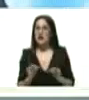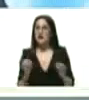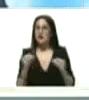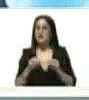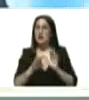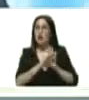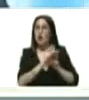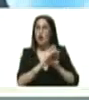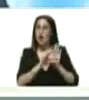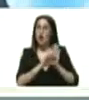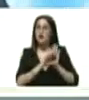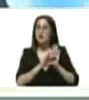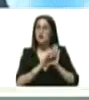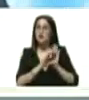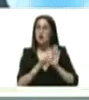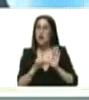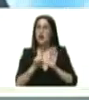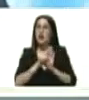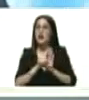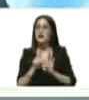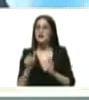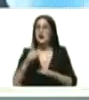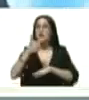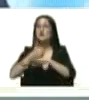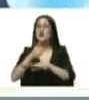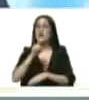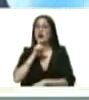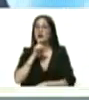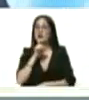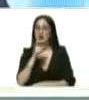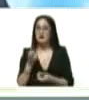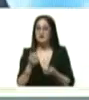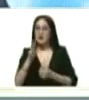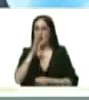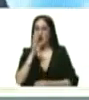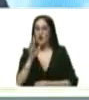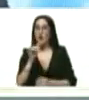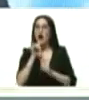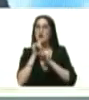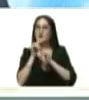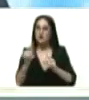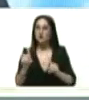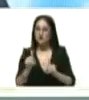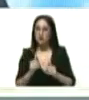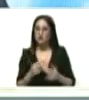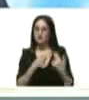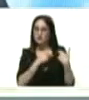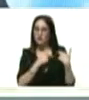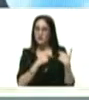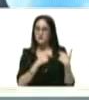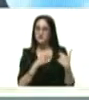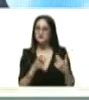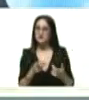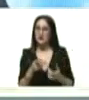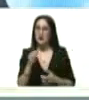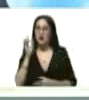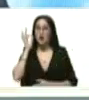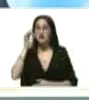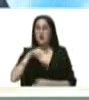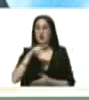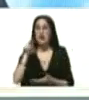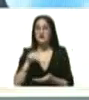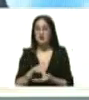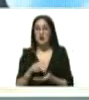Constitución y a la ley, a la autoridad monetaria del país hacer los anuncios que en este Consejo Nacional de